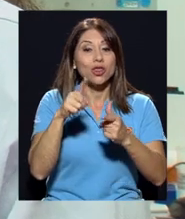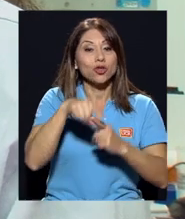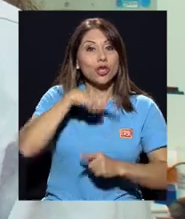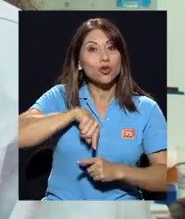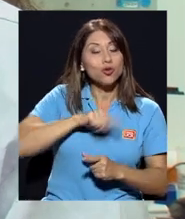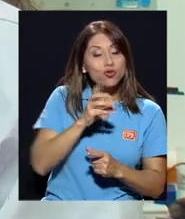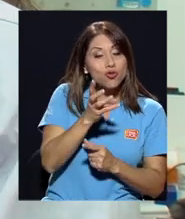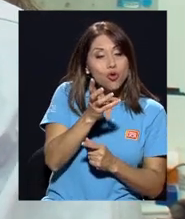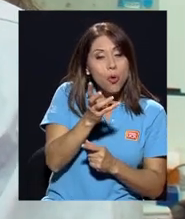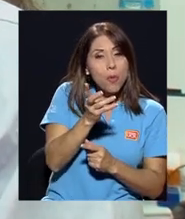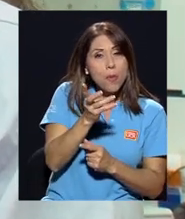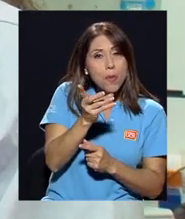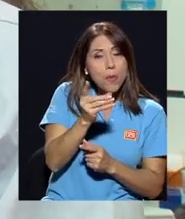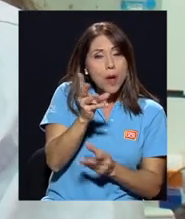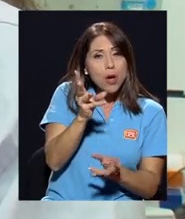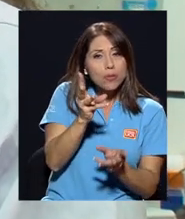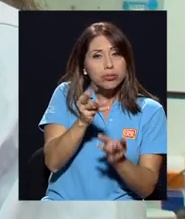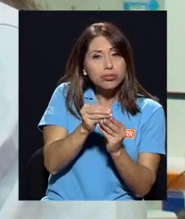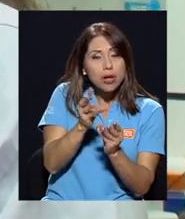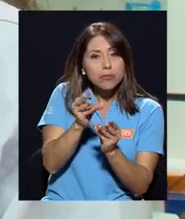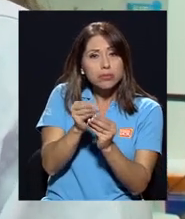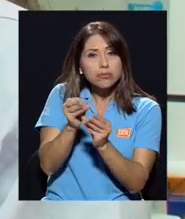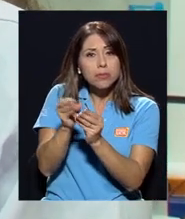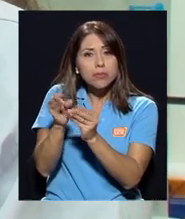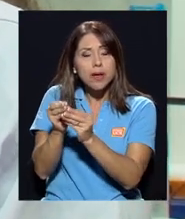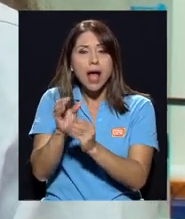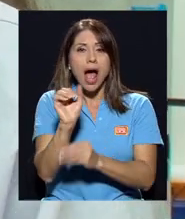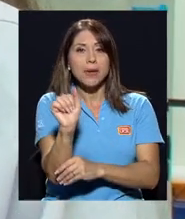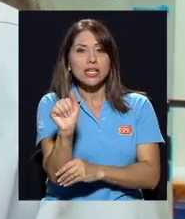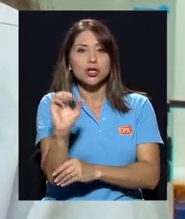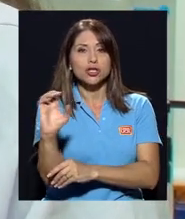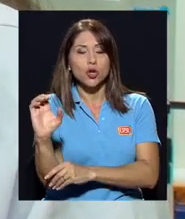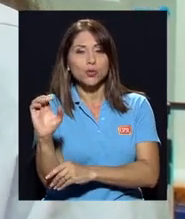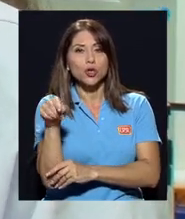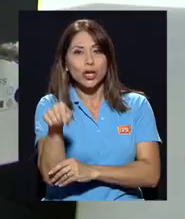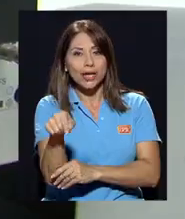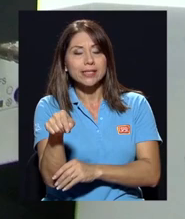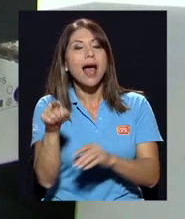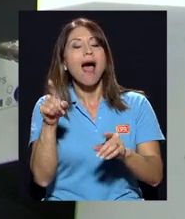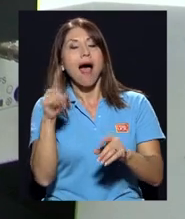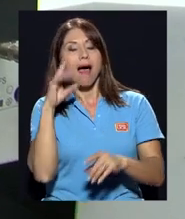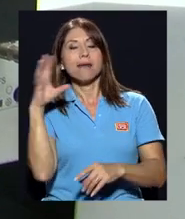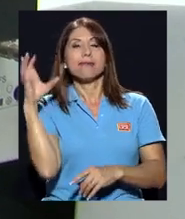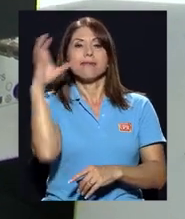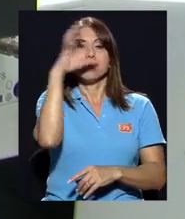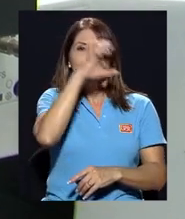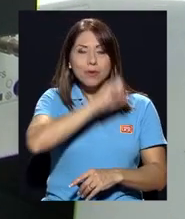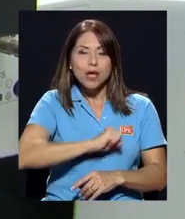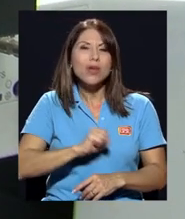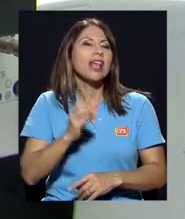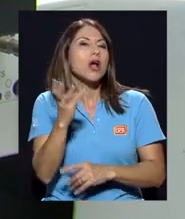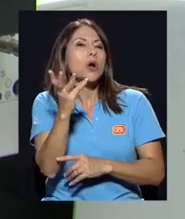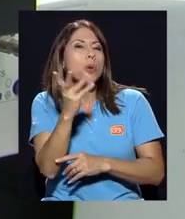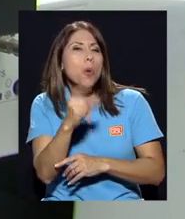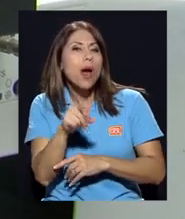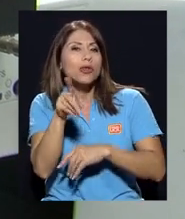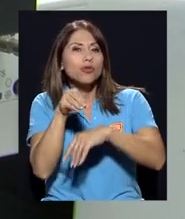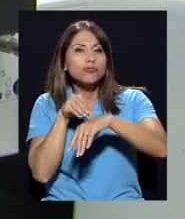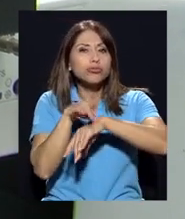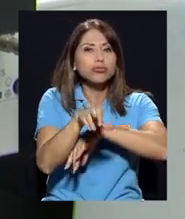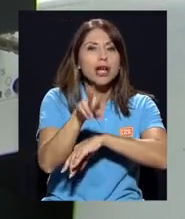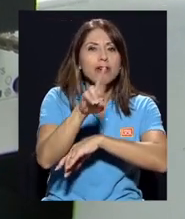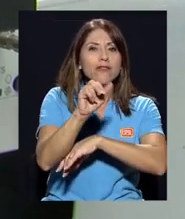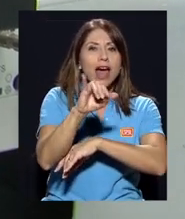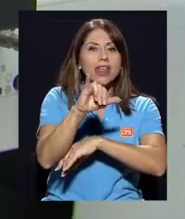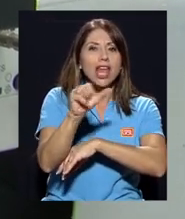aberraciones cromosómicas que se tienen en esa muestra, se puede estimar la dosis a la que una persona estuvo expuesta